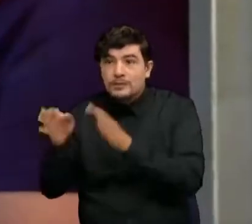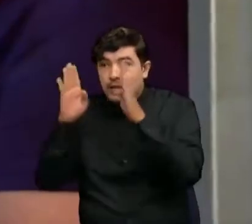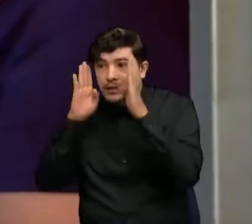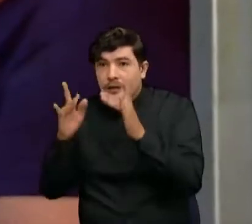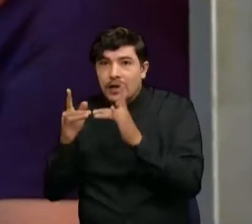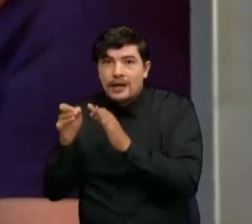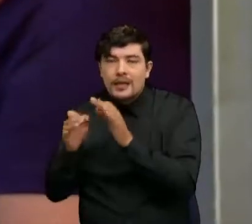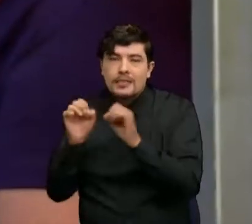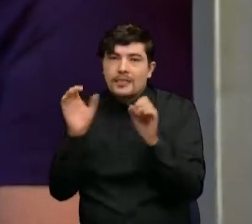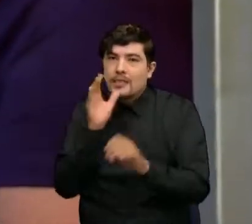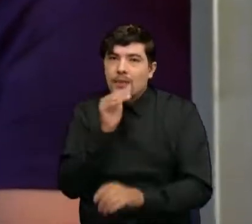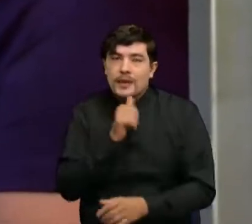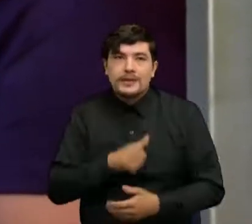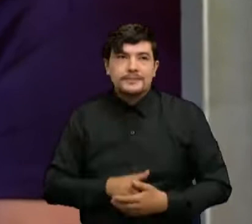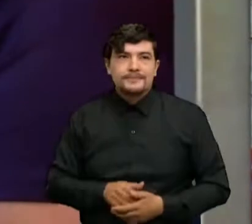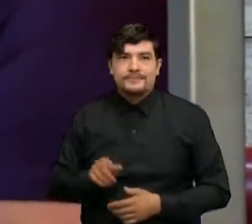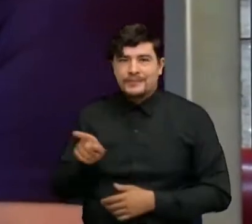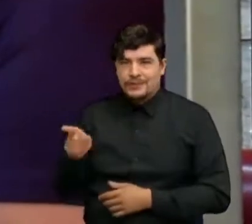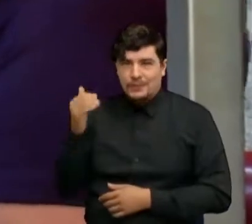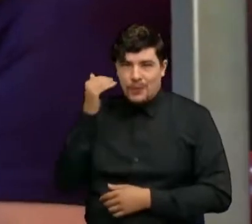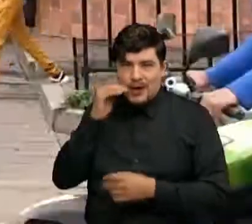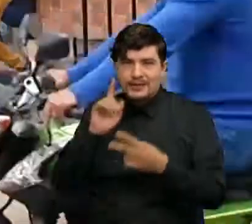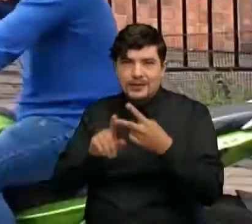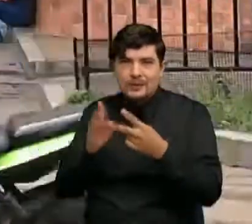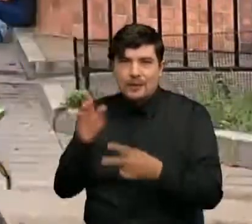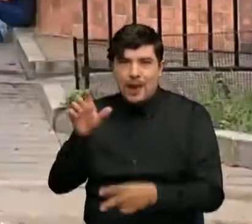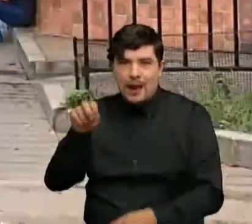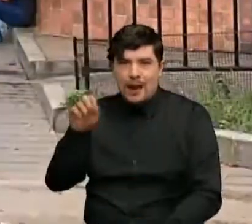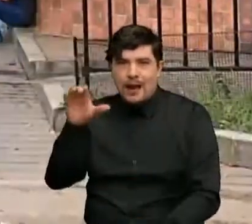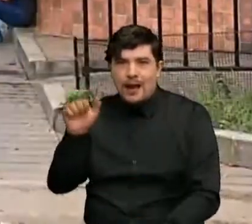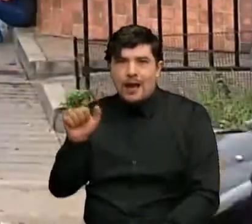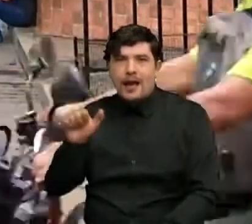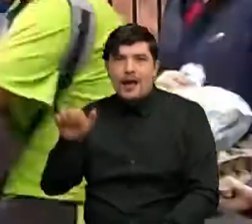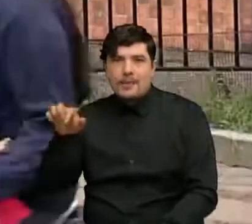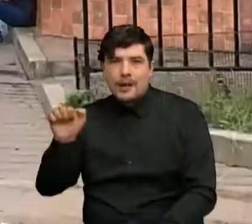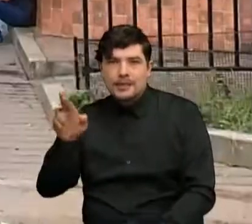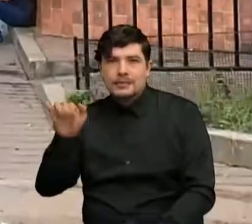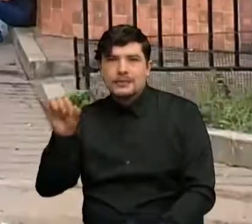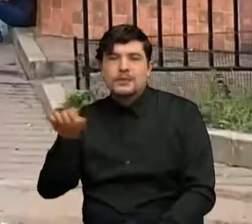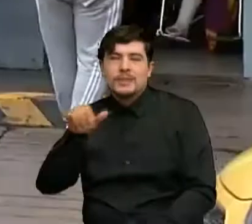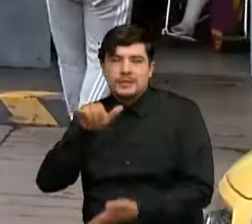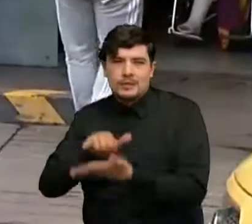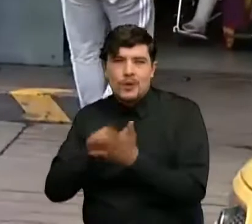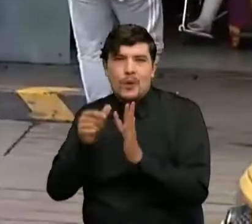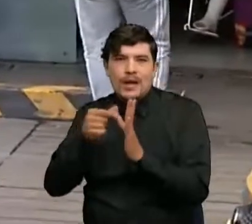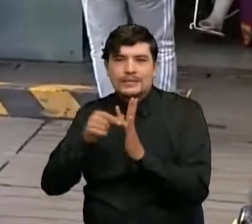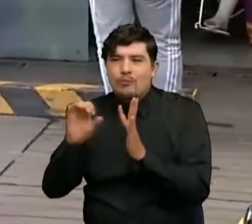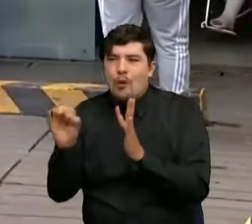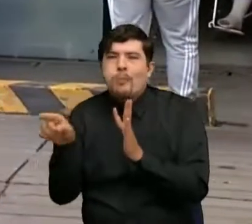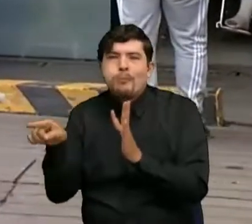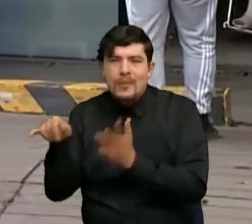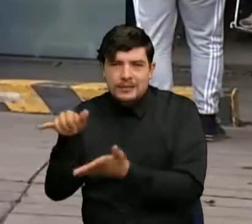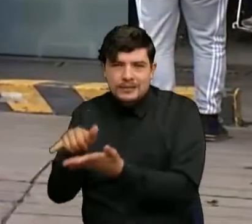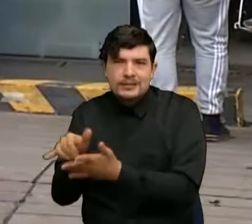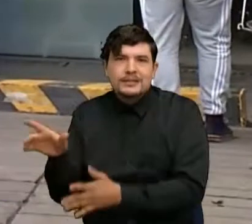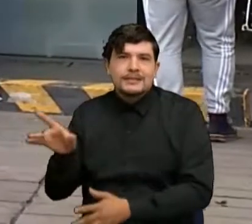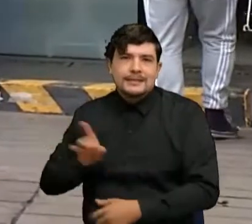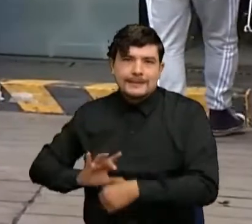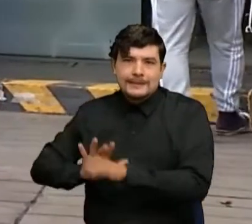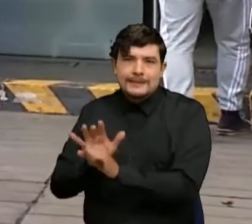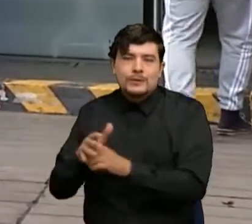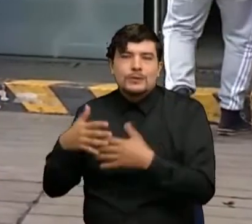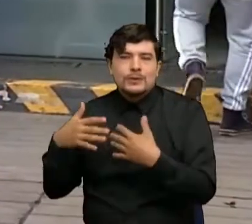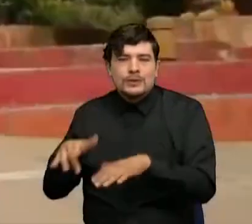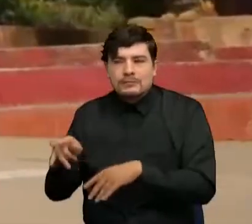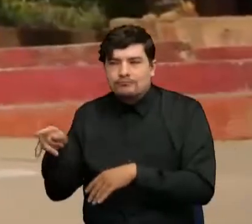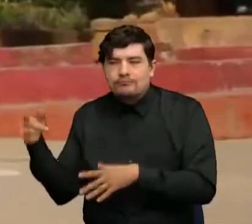recibir. Doña Blanca Aparicio vivió una similar situación con su esposo, que tuvo que ser trasladado de urgencia en ambulancia desde su natal Betulia. Esto ante la